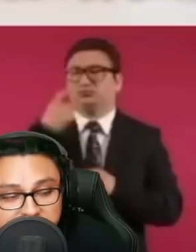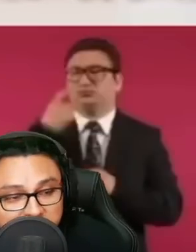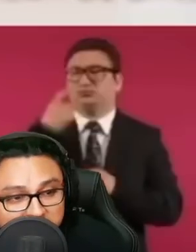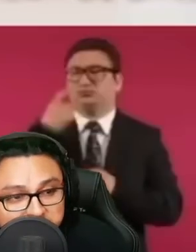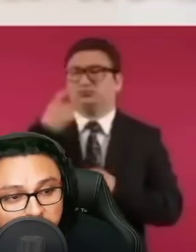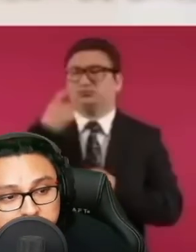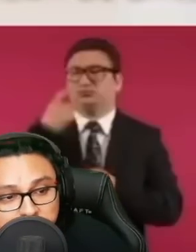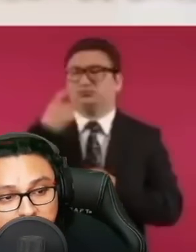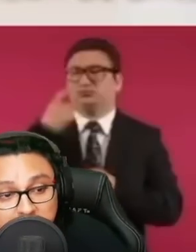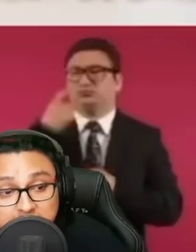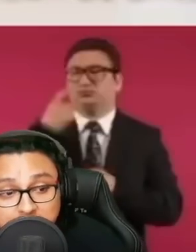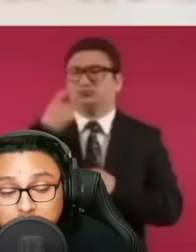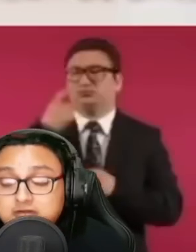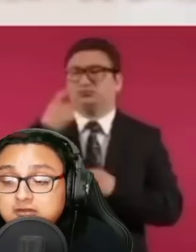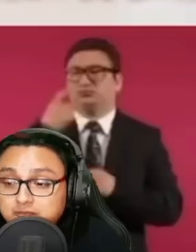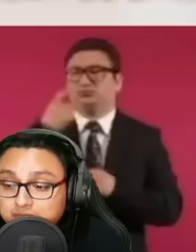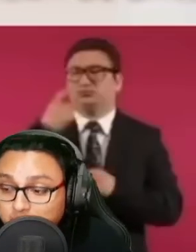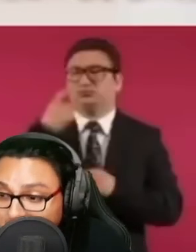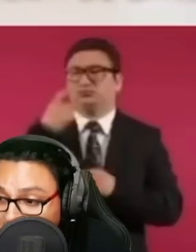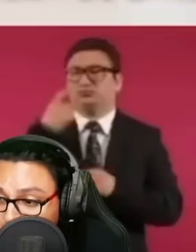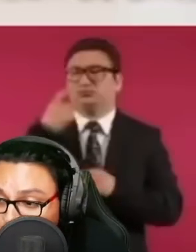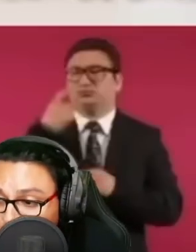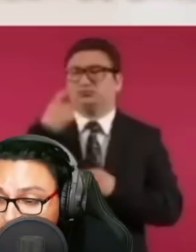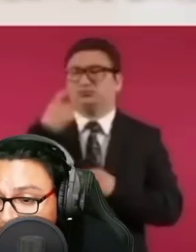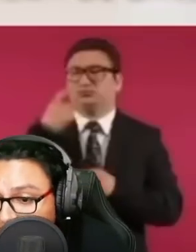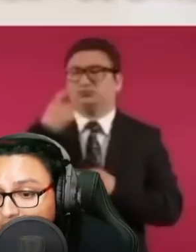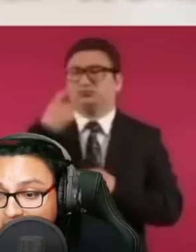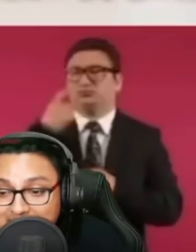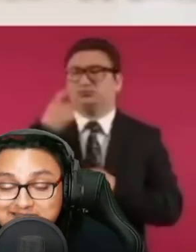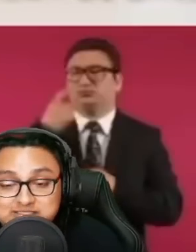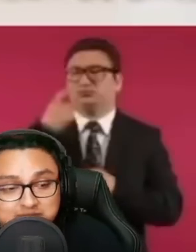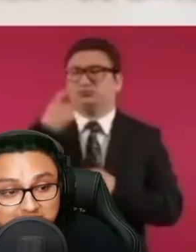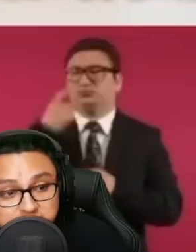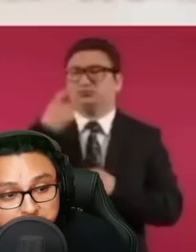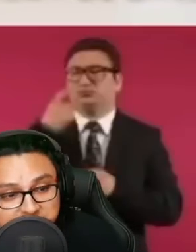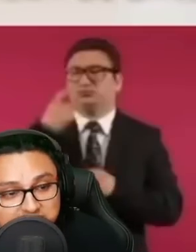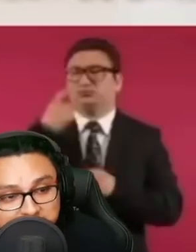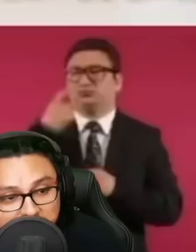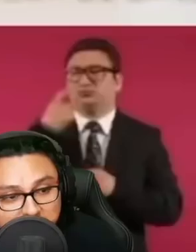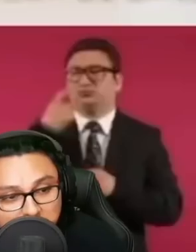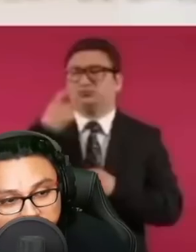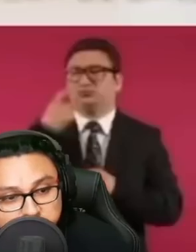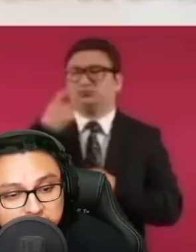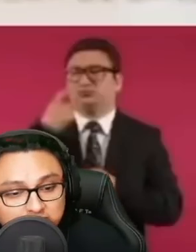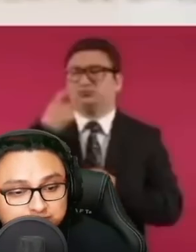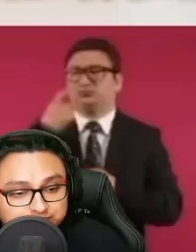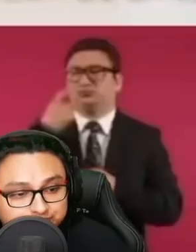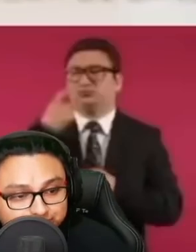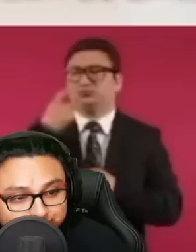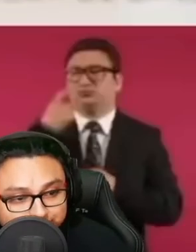respondió el presidente Andrés Manuel López Obrador el día de hoy, porque ya respondió Santiago Krill a este batazo del presidente. Vamos a